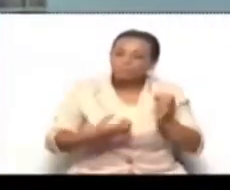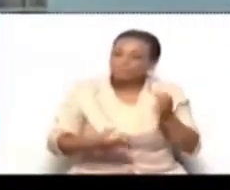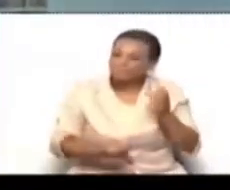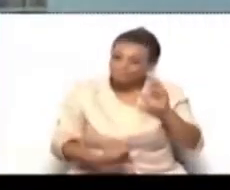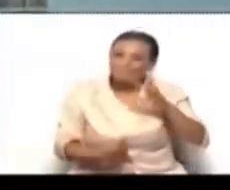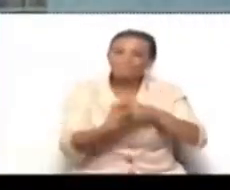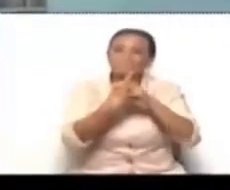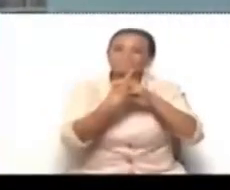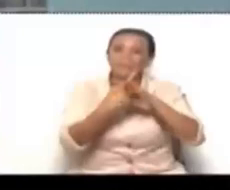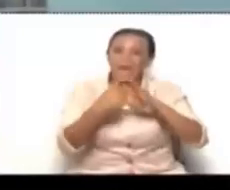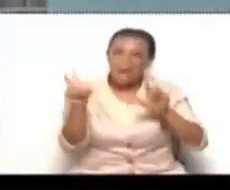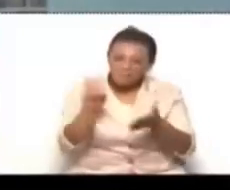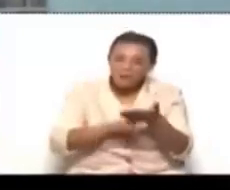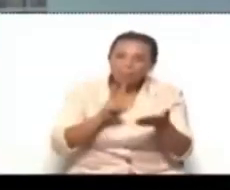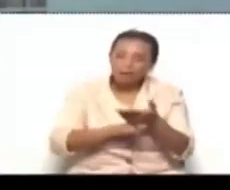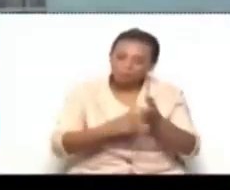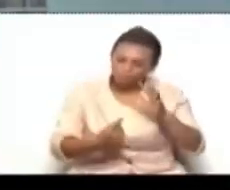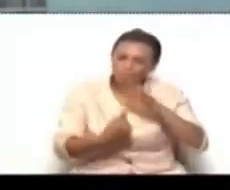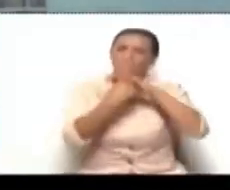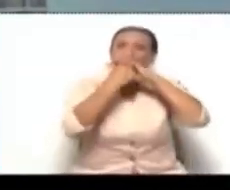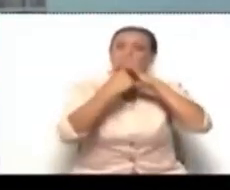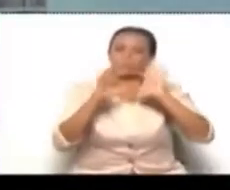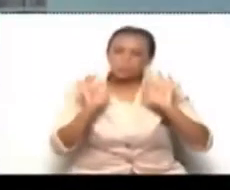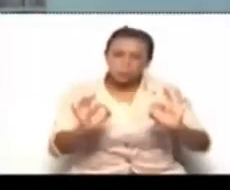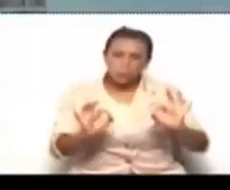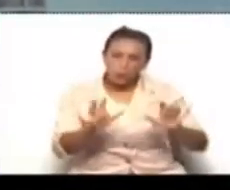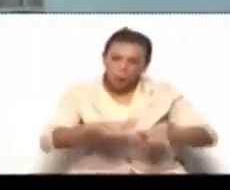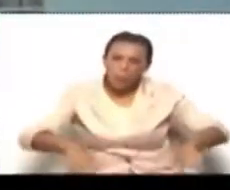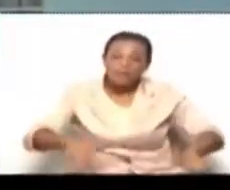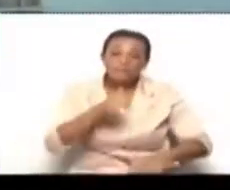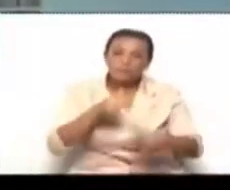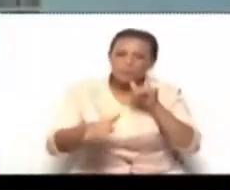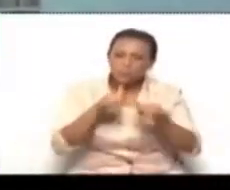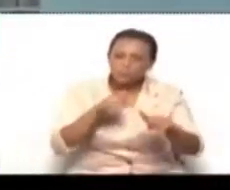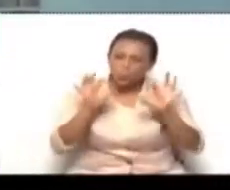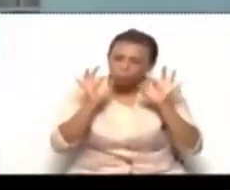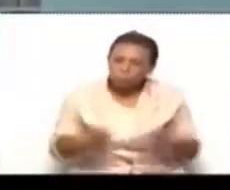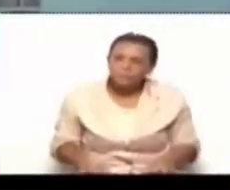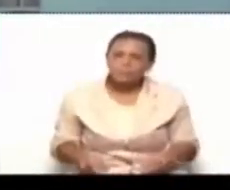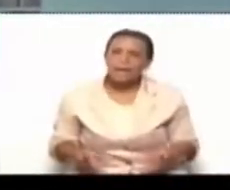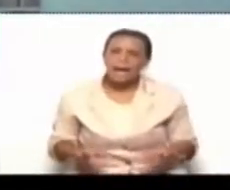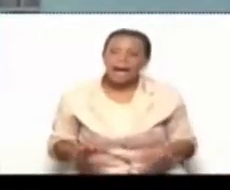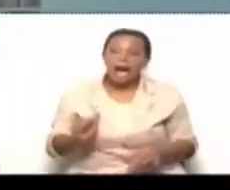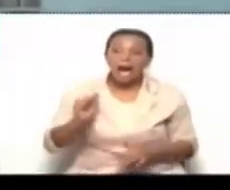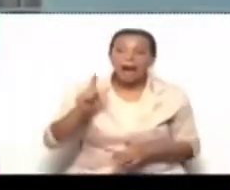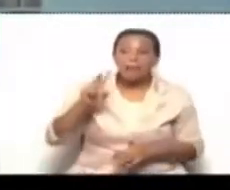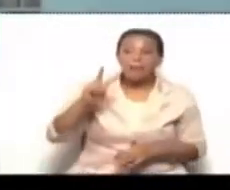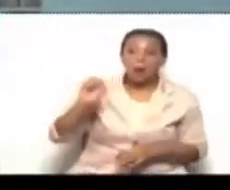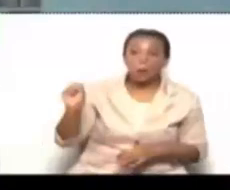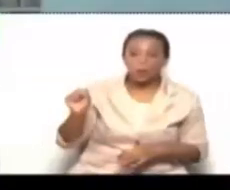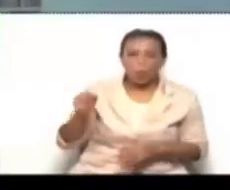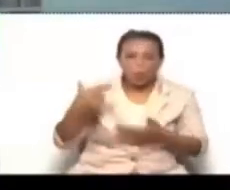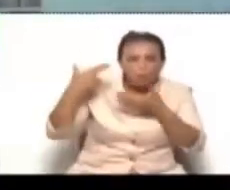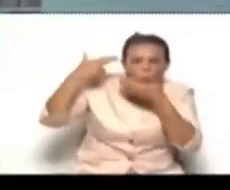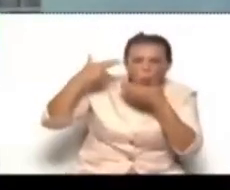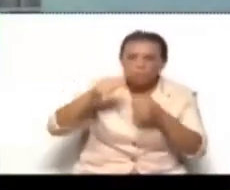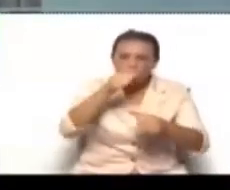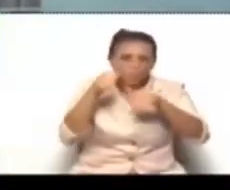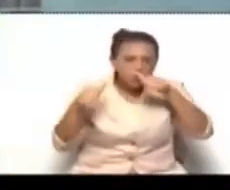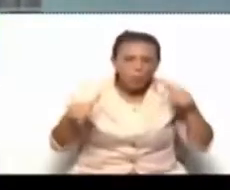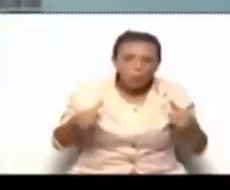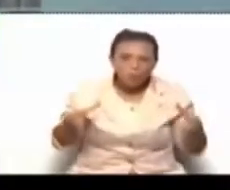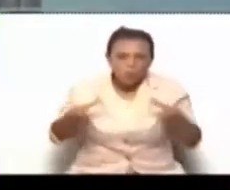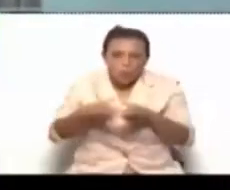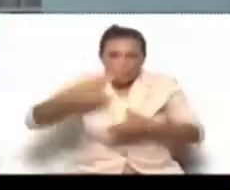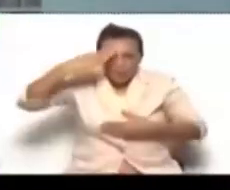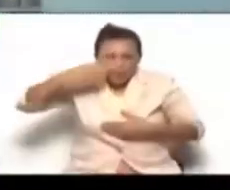aparece y ellos quedarán como siempre, Noticias Caracol, Álvaro Uribe, los narcotraficantes, los